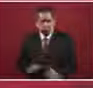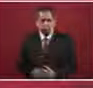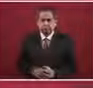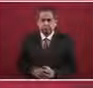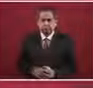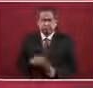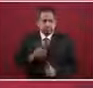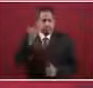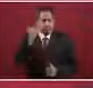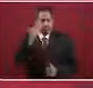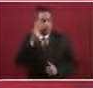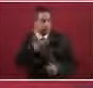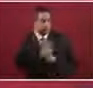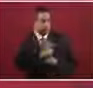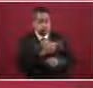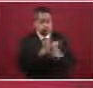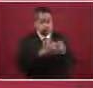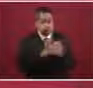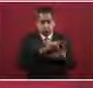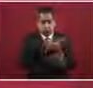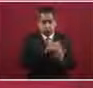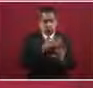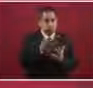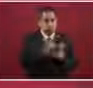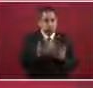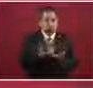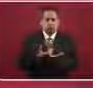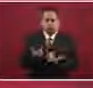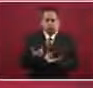Así se repartieron esos fondos.